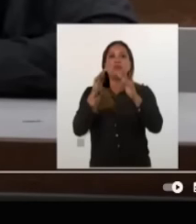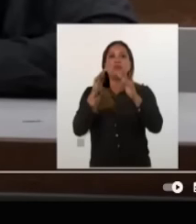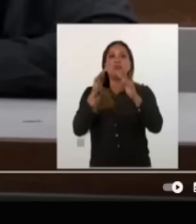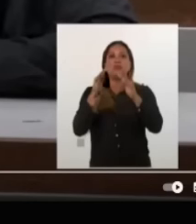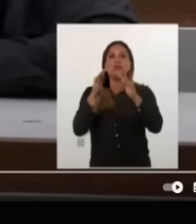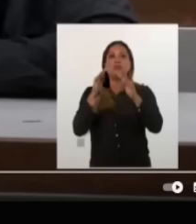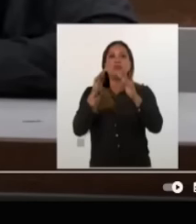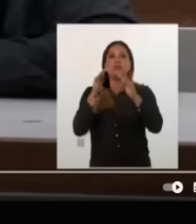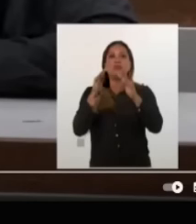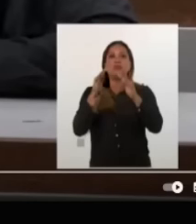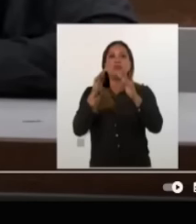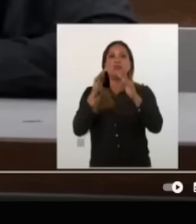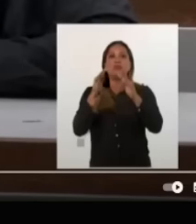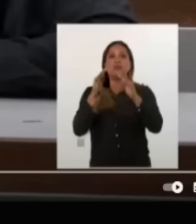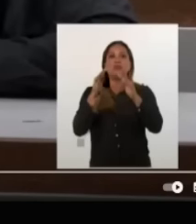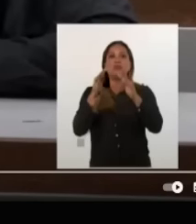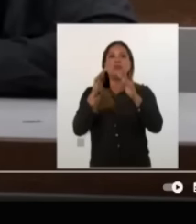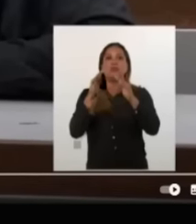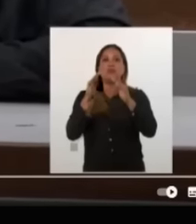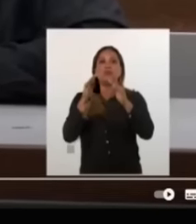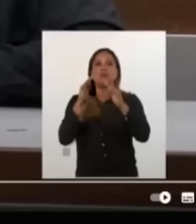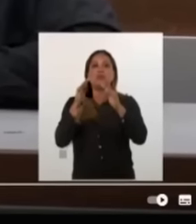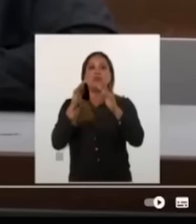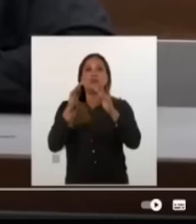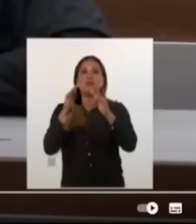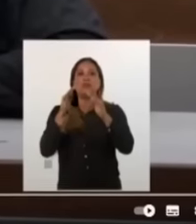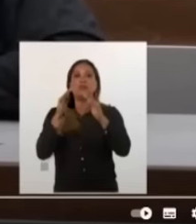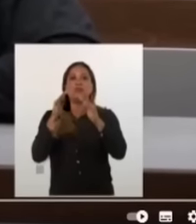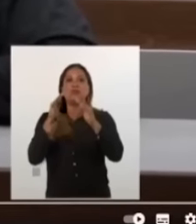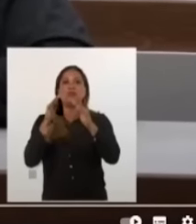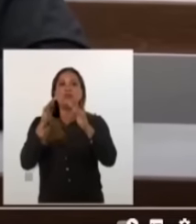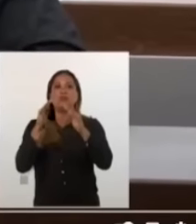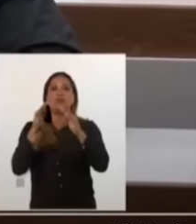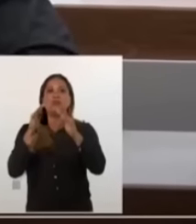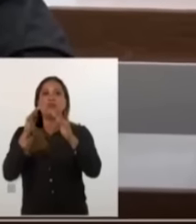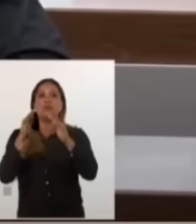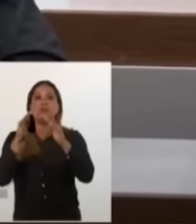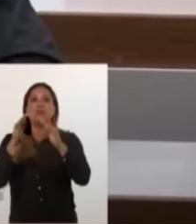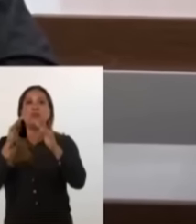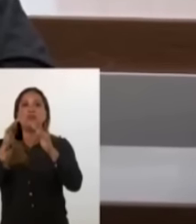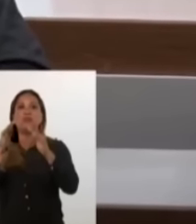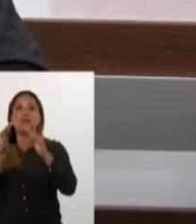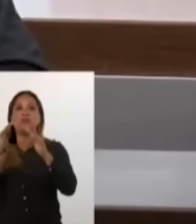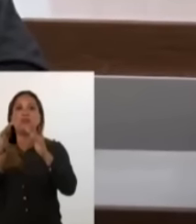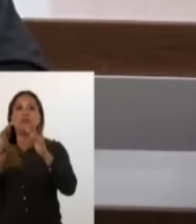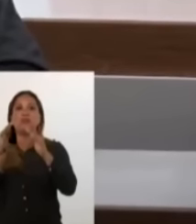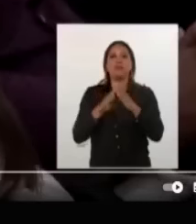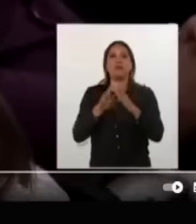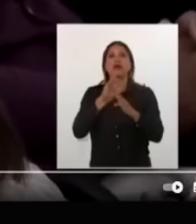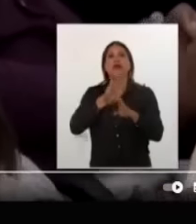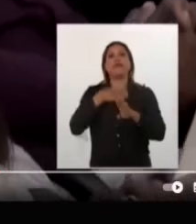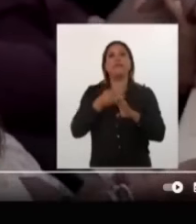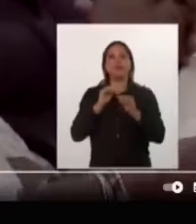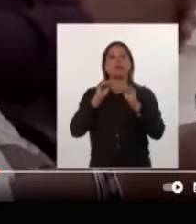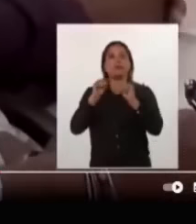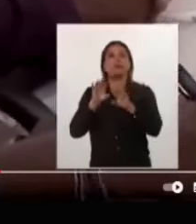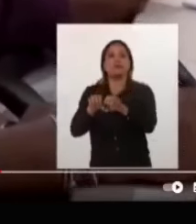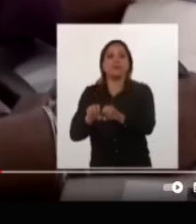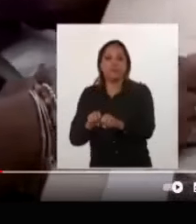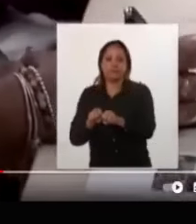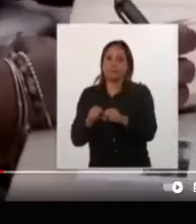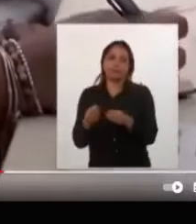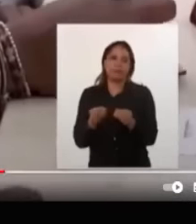superan la maldad de ellos es que no tiene tope no no no no no tiene tope para nada en el intercambio